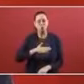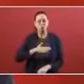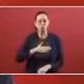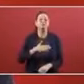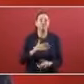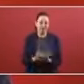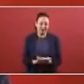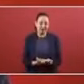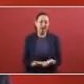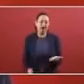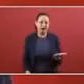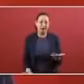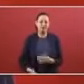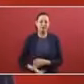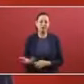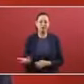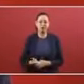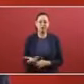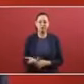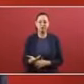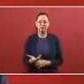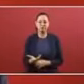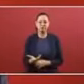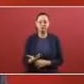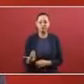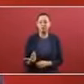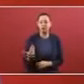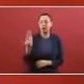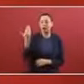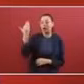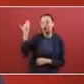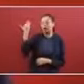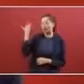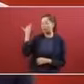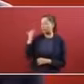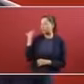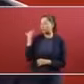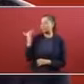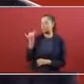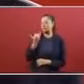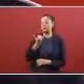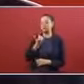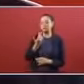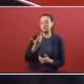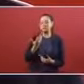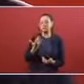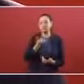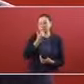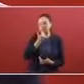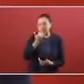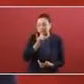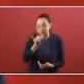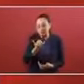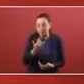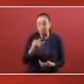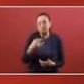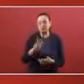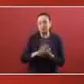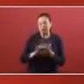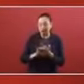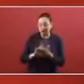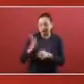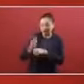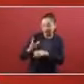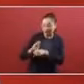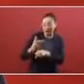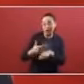haciendo. Ofrezco disculpa por las molestias que esto ocasiona, pero para